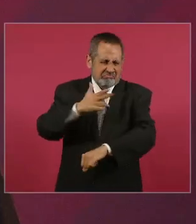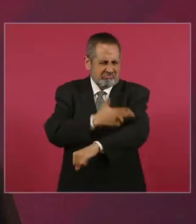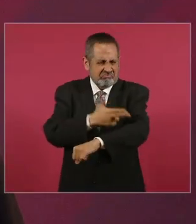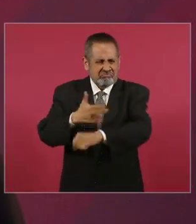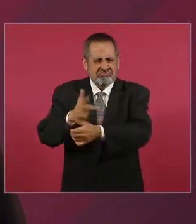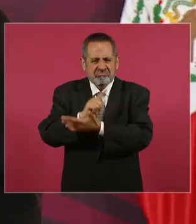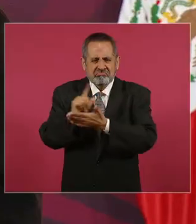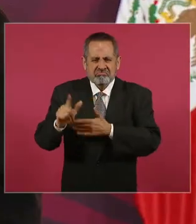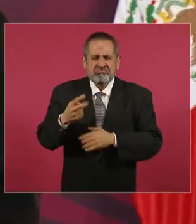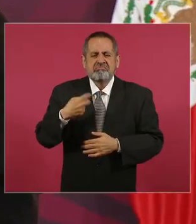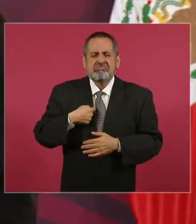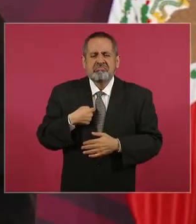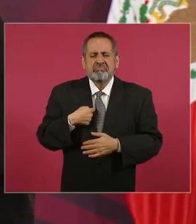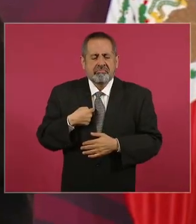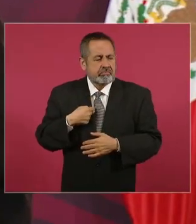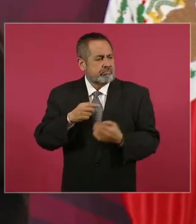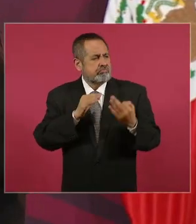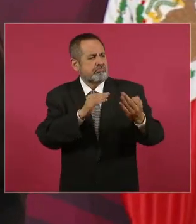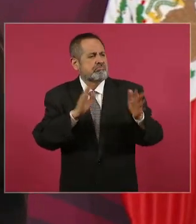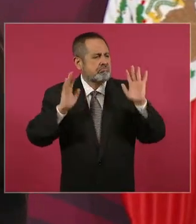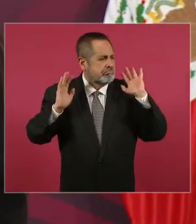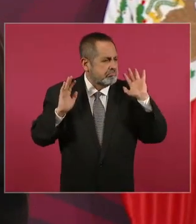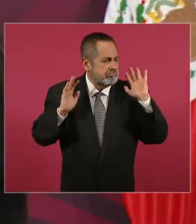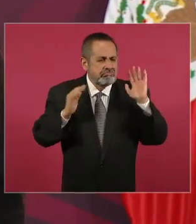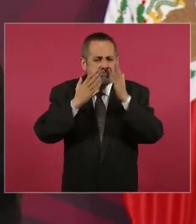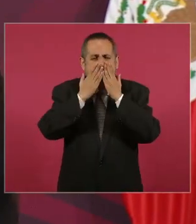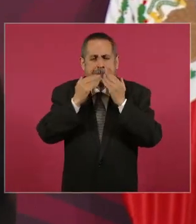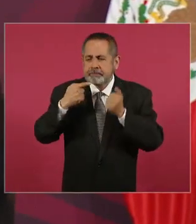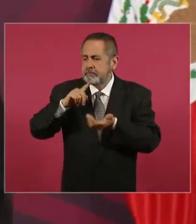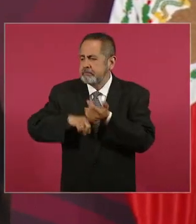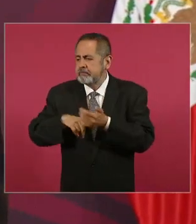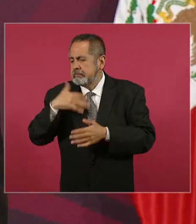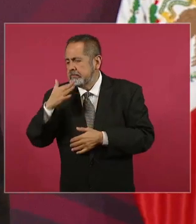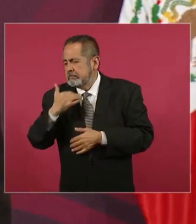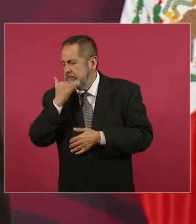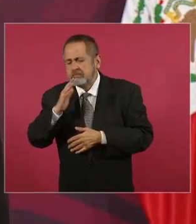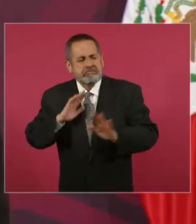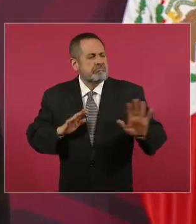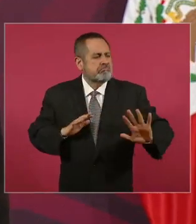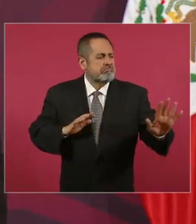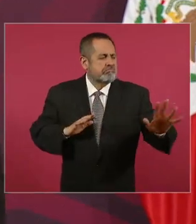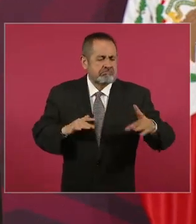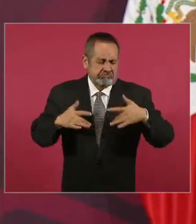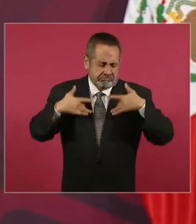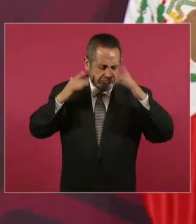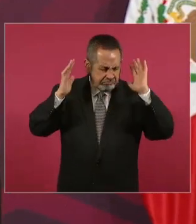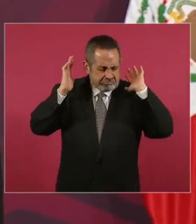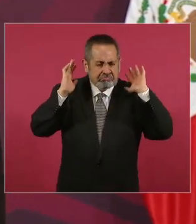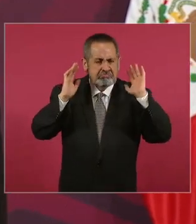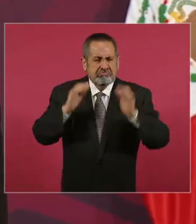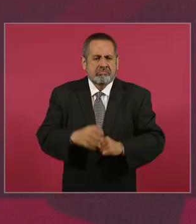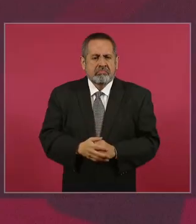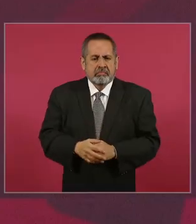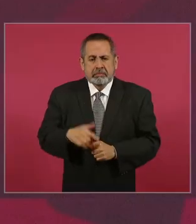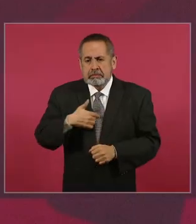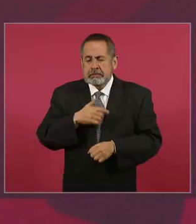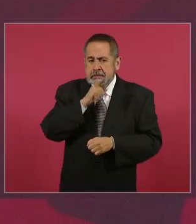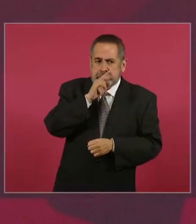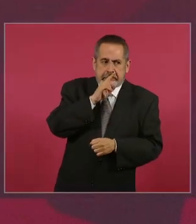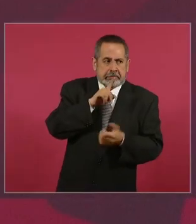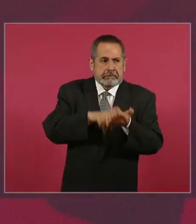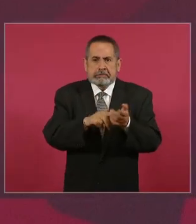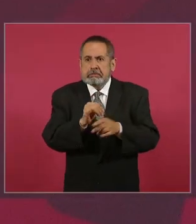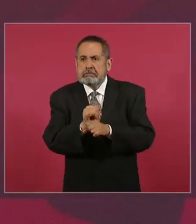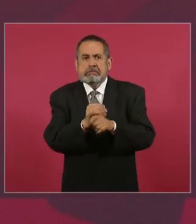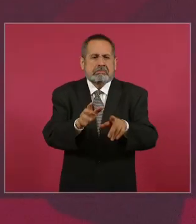enfrentar y por eso no me incomoda y creo